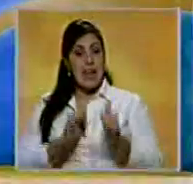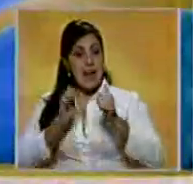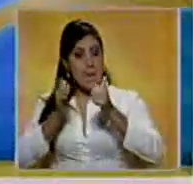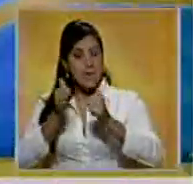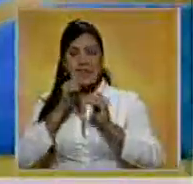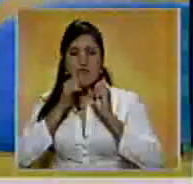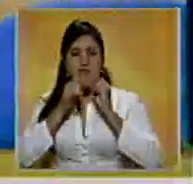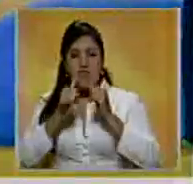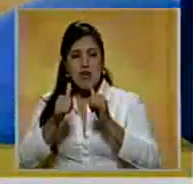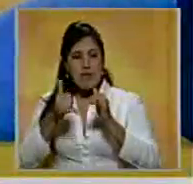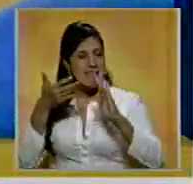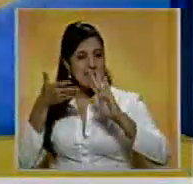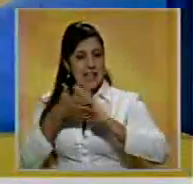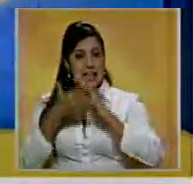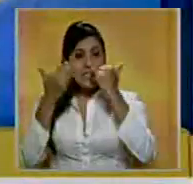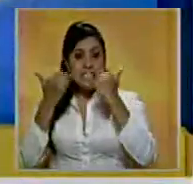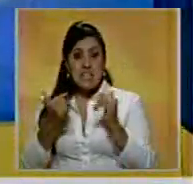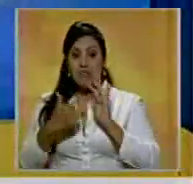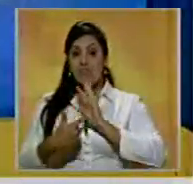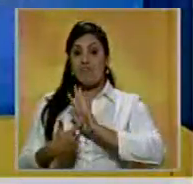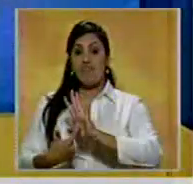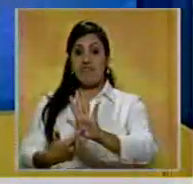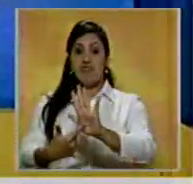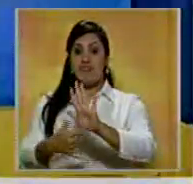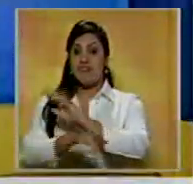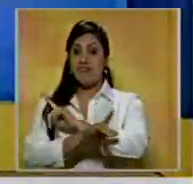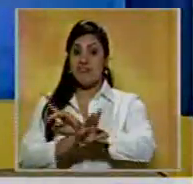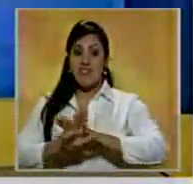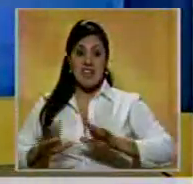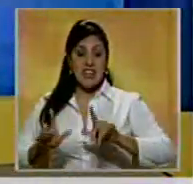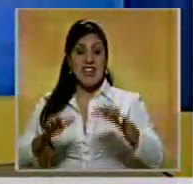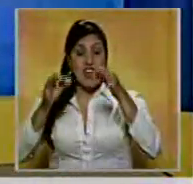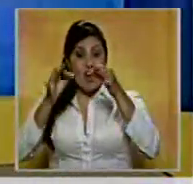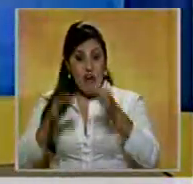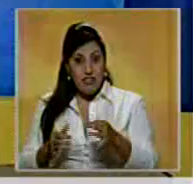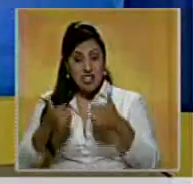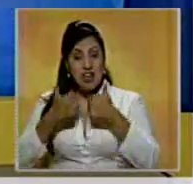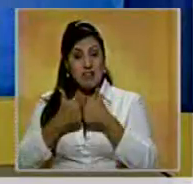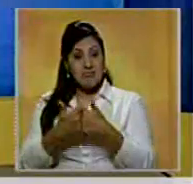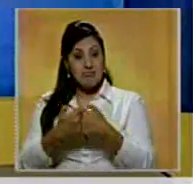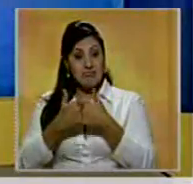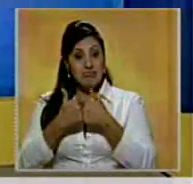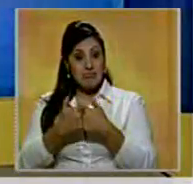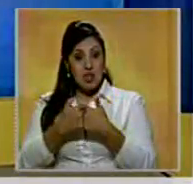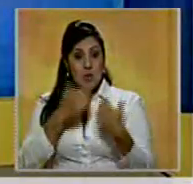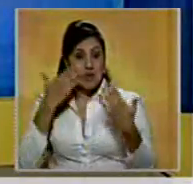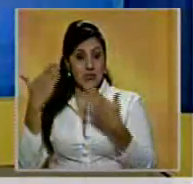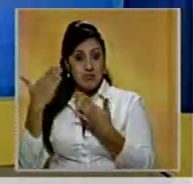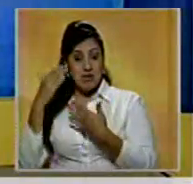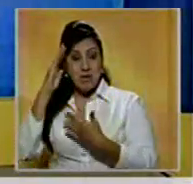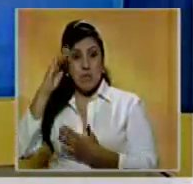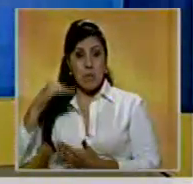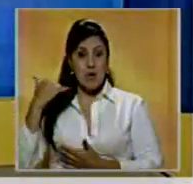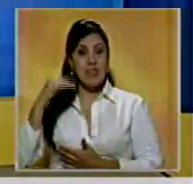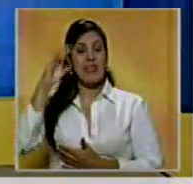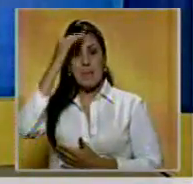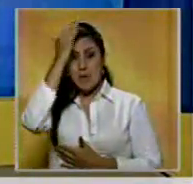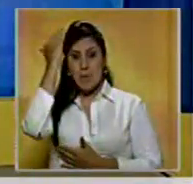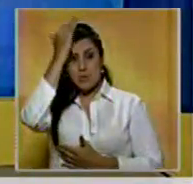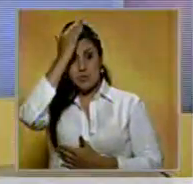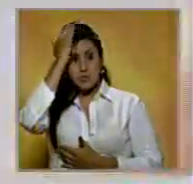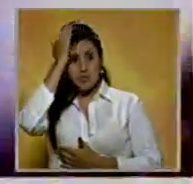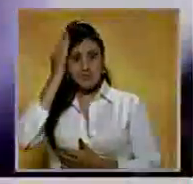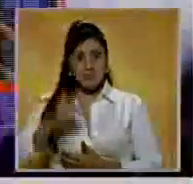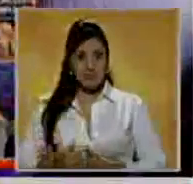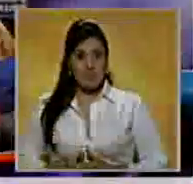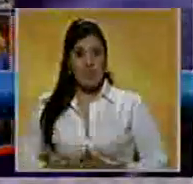Comenzamos informándoles que ya son públicas las imágenes que confirman la relación entre Isabel Presley y Mario Vargas